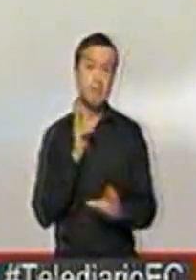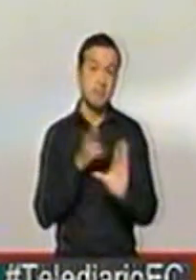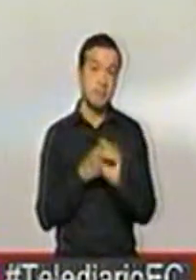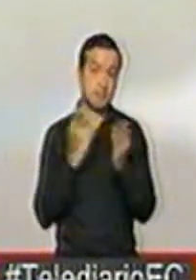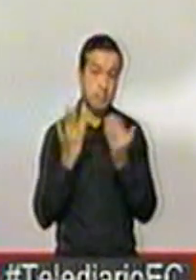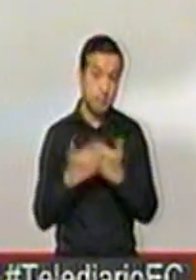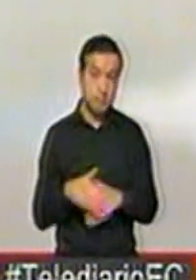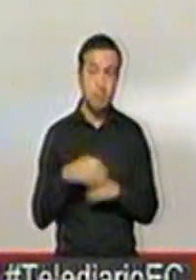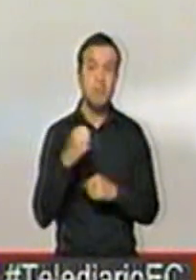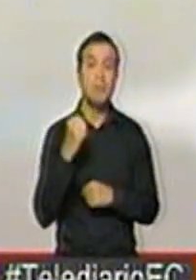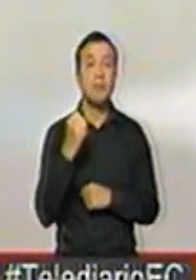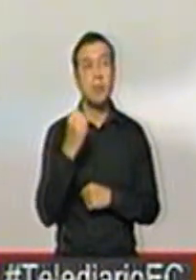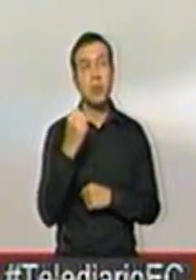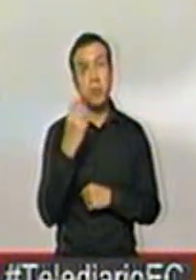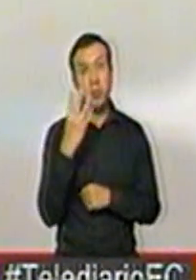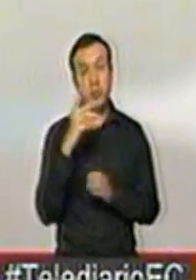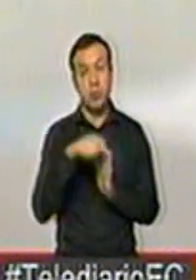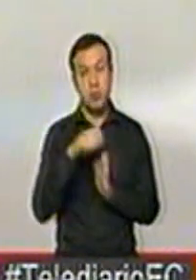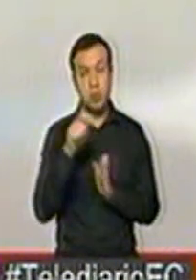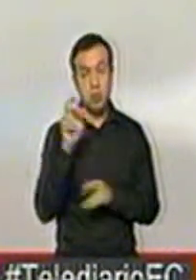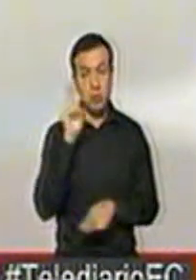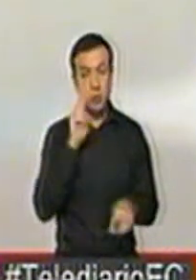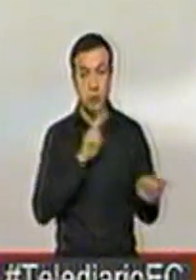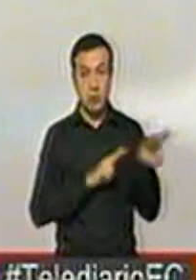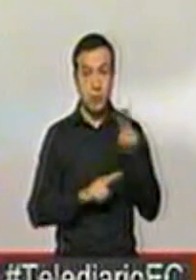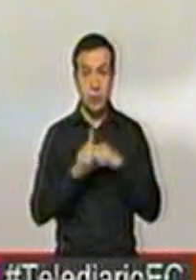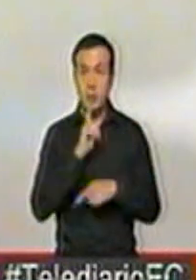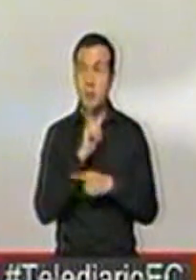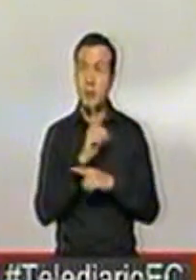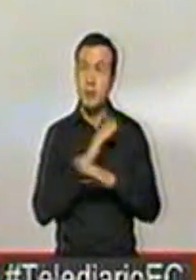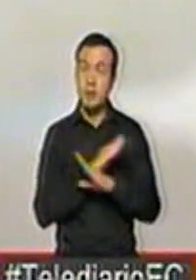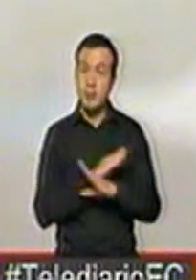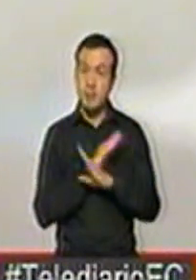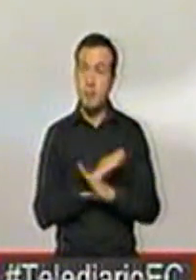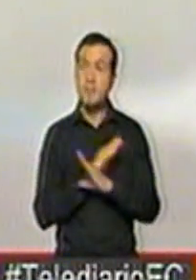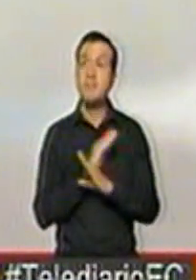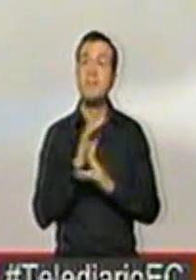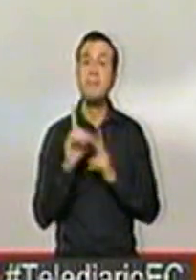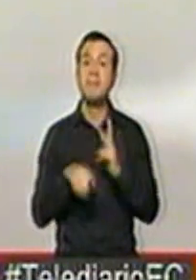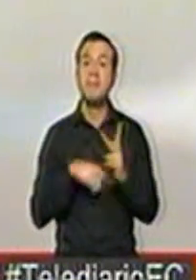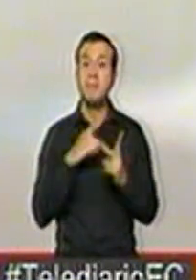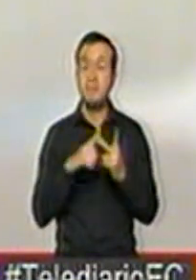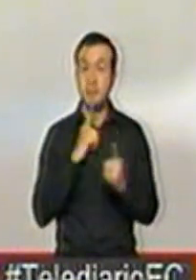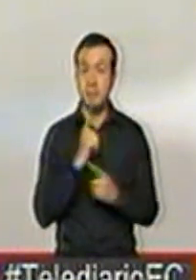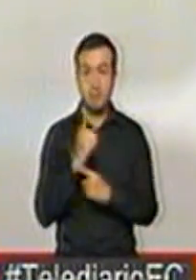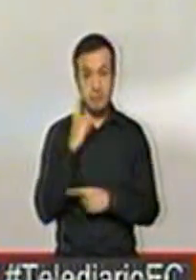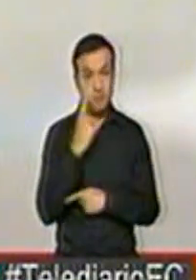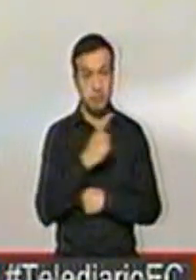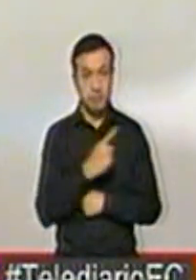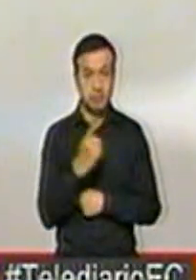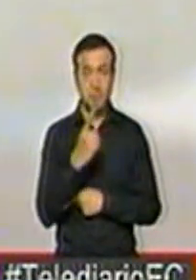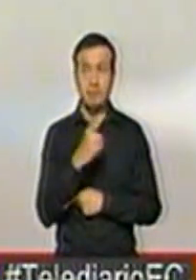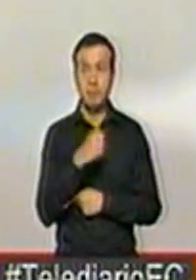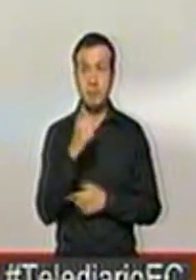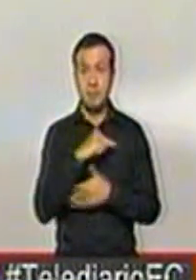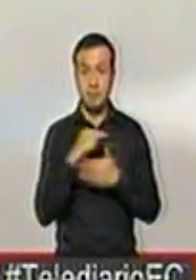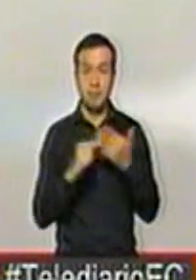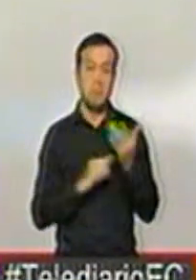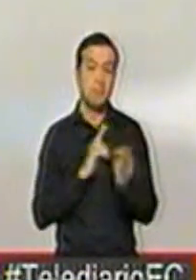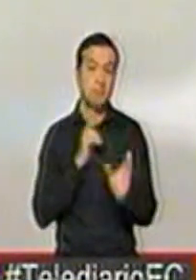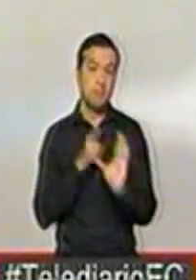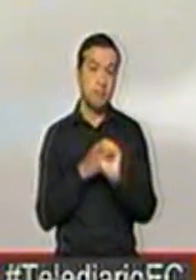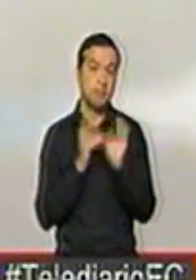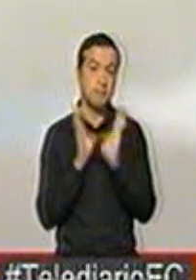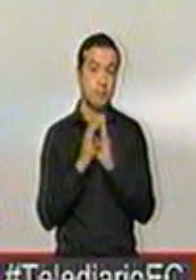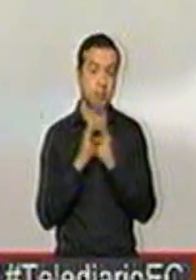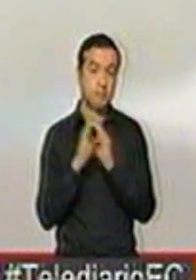excepción de unos cuatro de unos cuatro jueces que argumentaron una resistencia y evidentemente los demás participaron en este evento